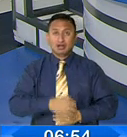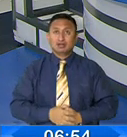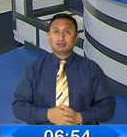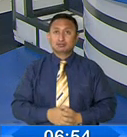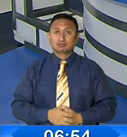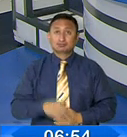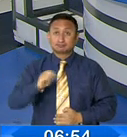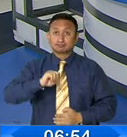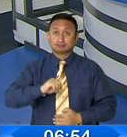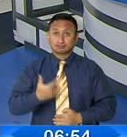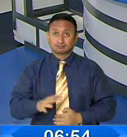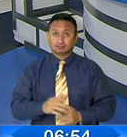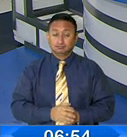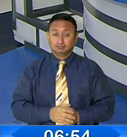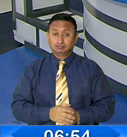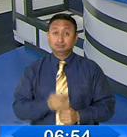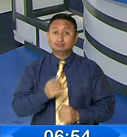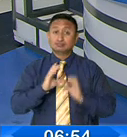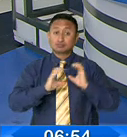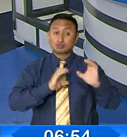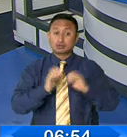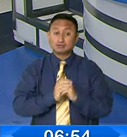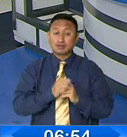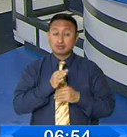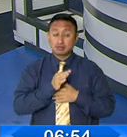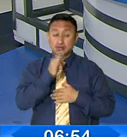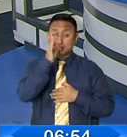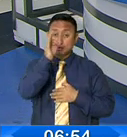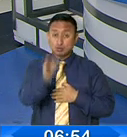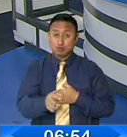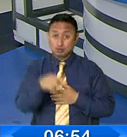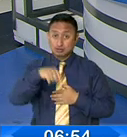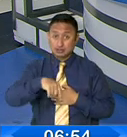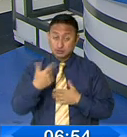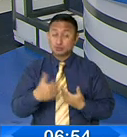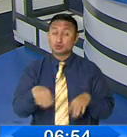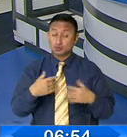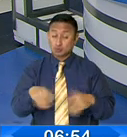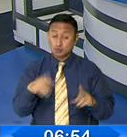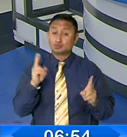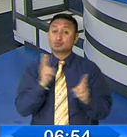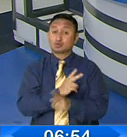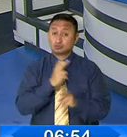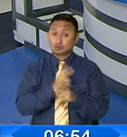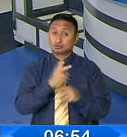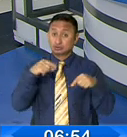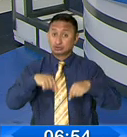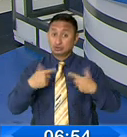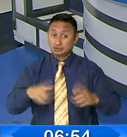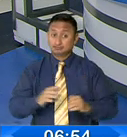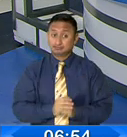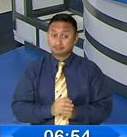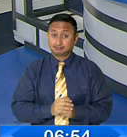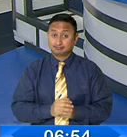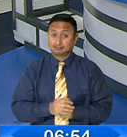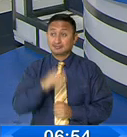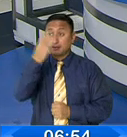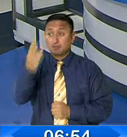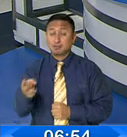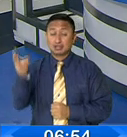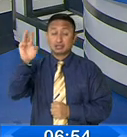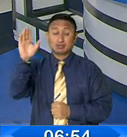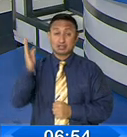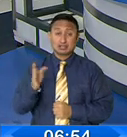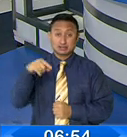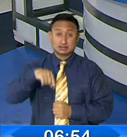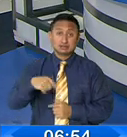con importante, vamos a hablar del COVID-19, que está realmente muy, pero muy fuerte. Las dos cepas, la británica y la brasileña.